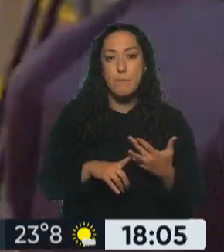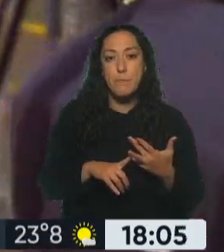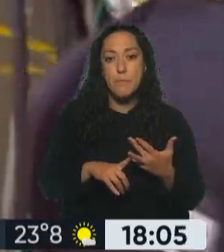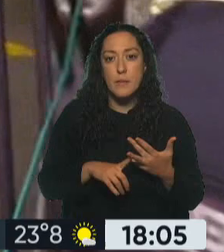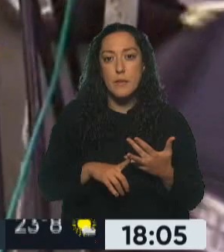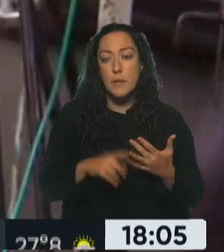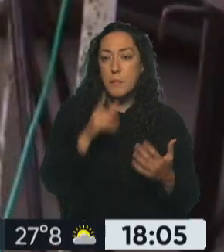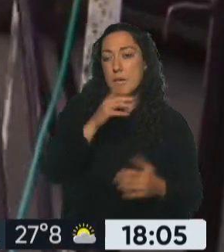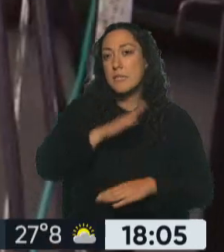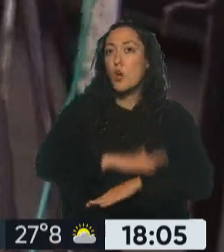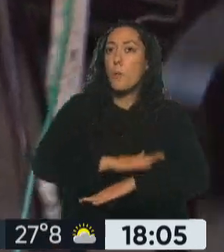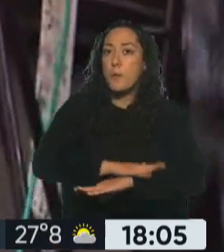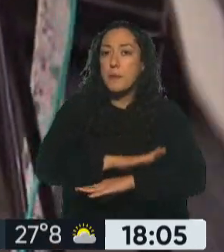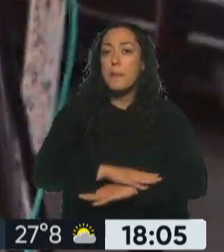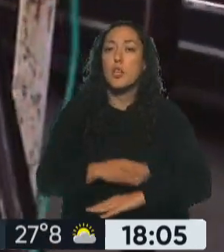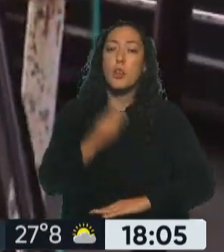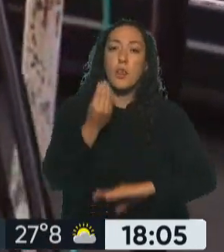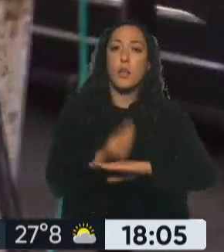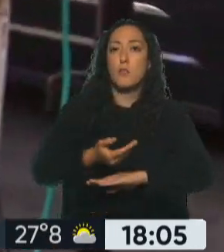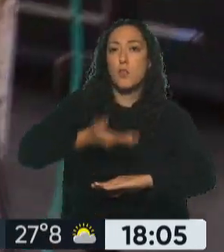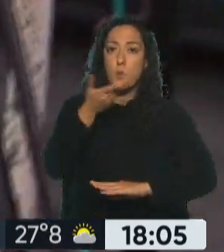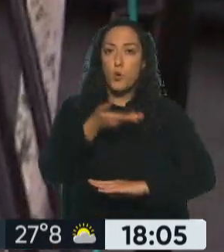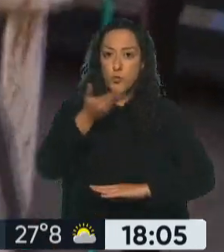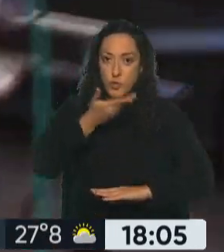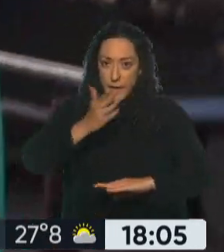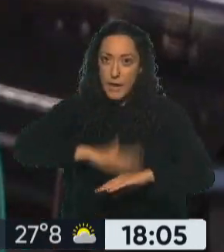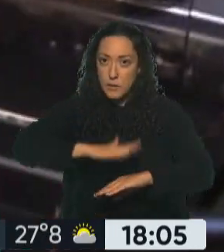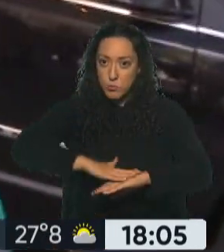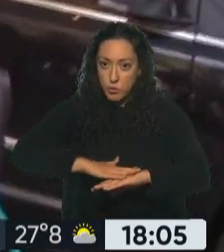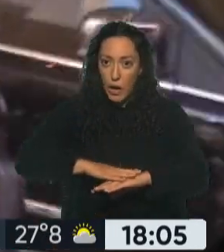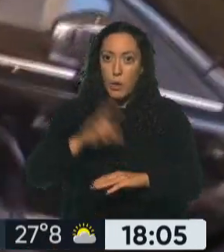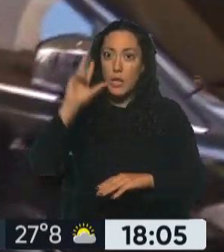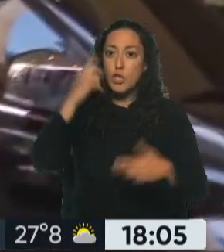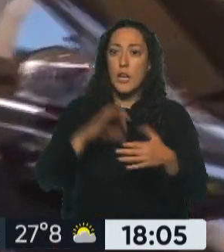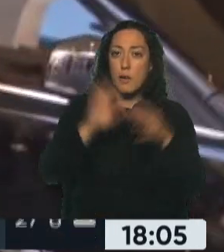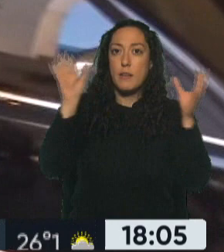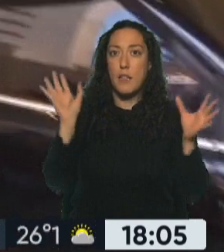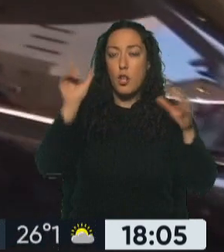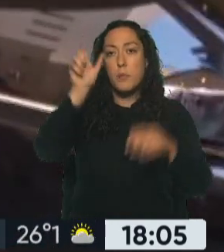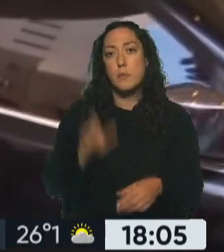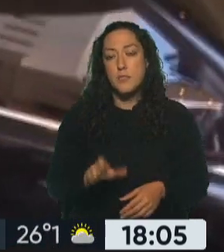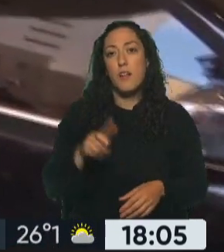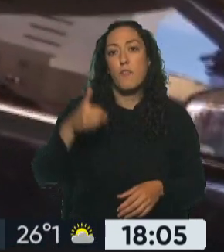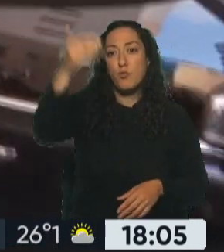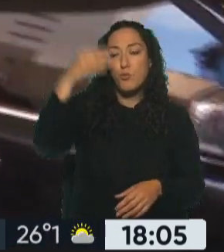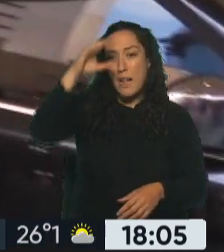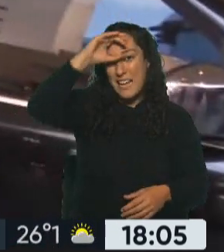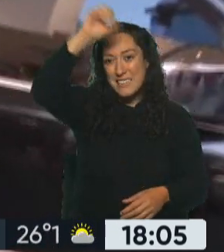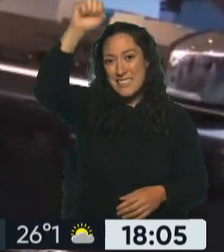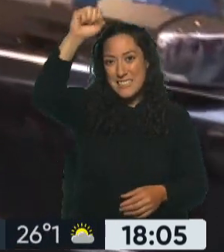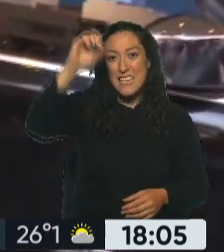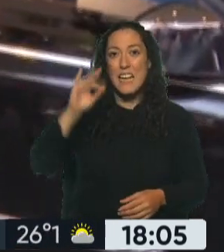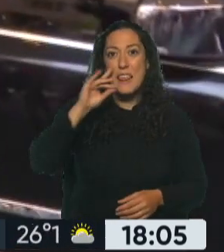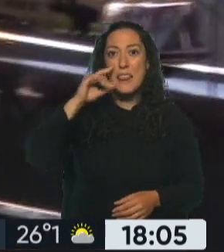comportándose como vocera de toda la actividad que ocurre aquí en el Hotel Libertador es la futura canciller